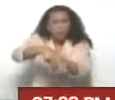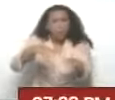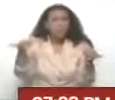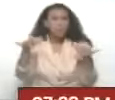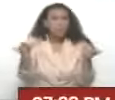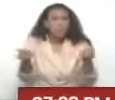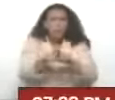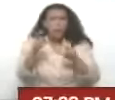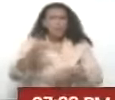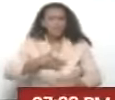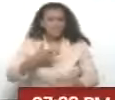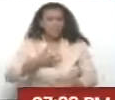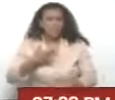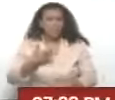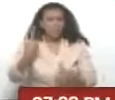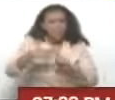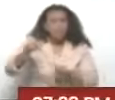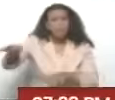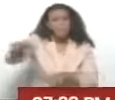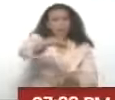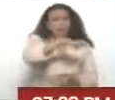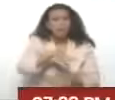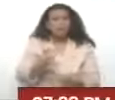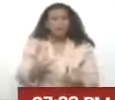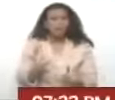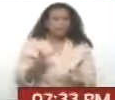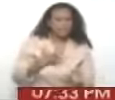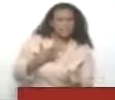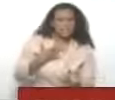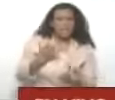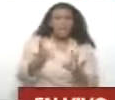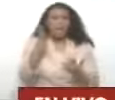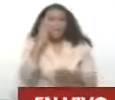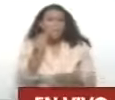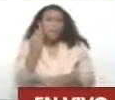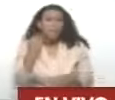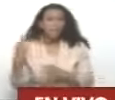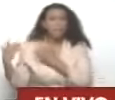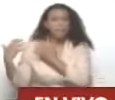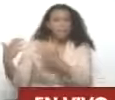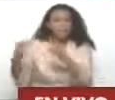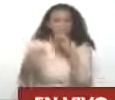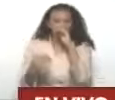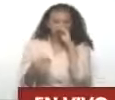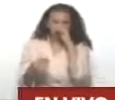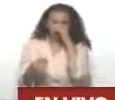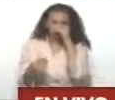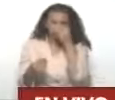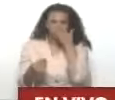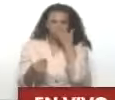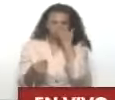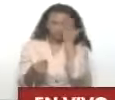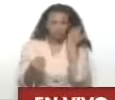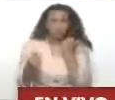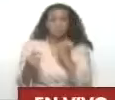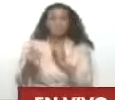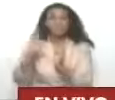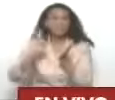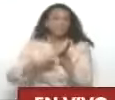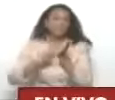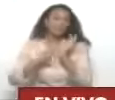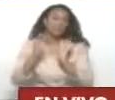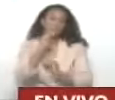siente en otros estados del país, por ejemplo, que no es la esperanza? ¿Cuál es el significado? Claro, porque es un